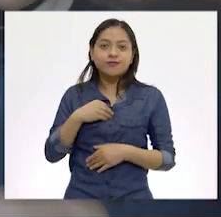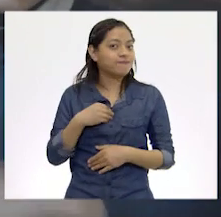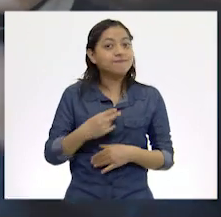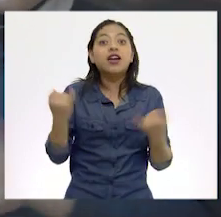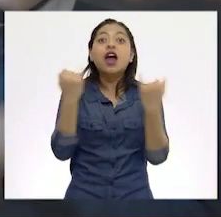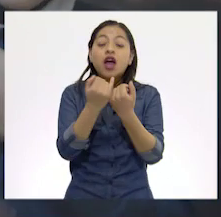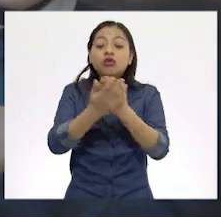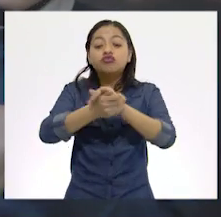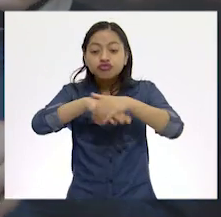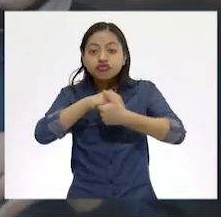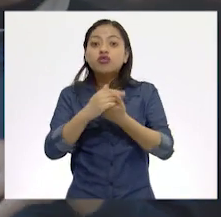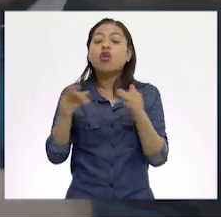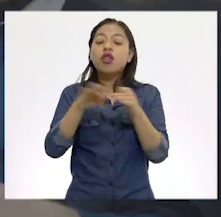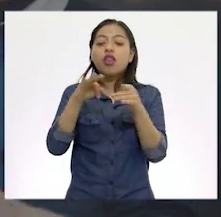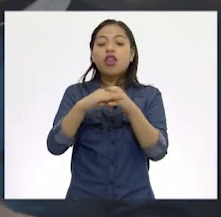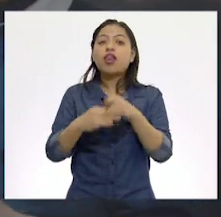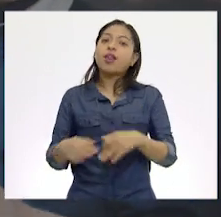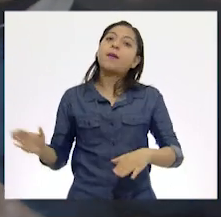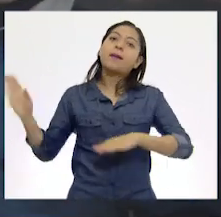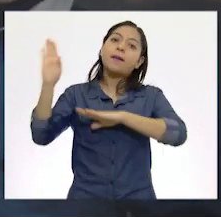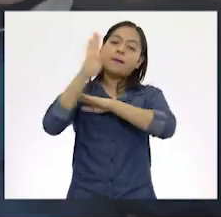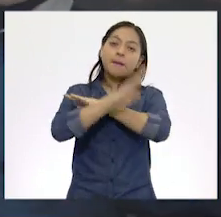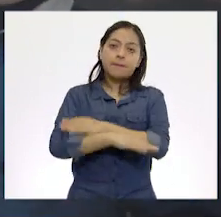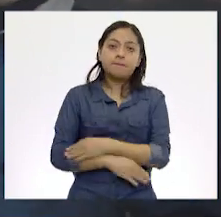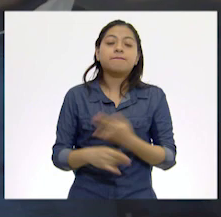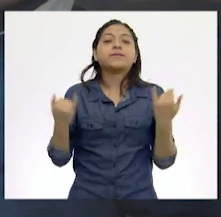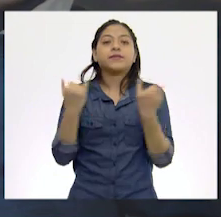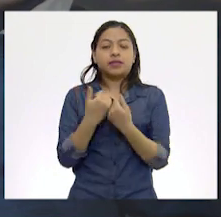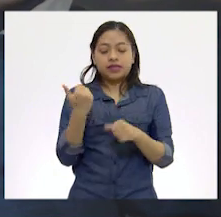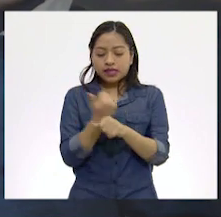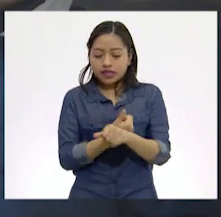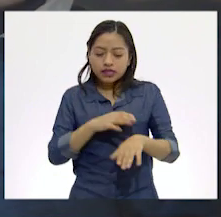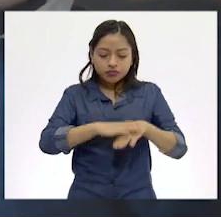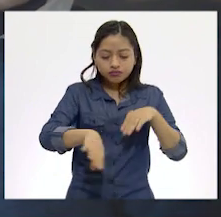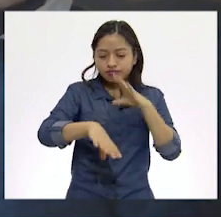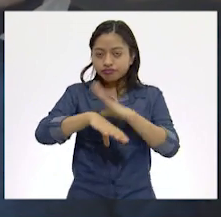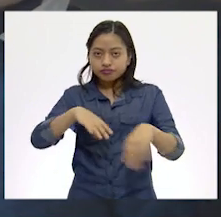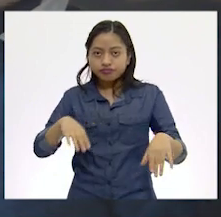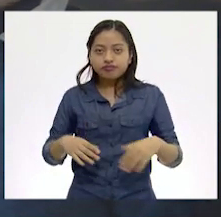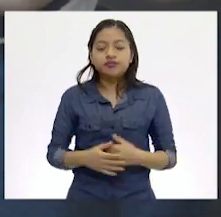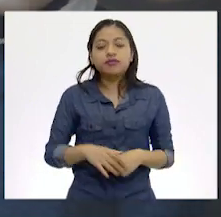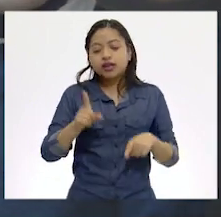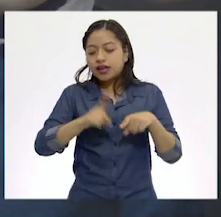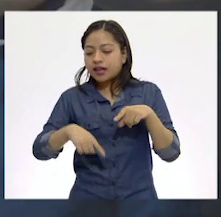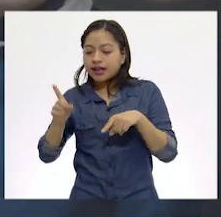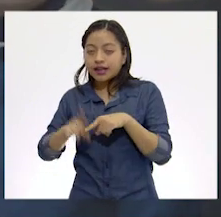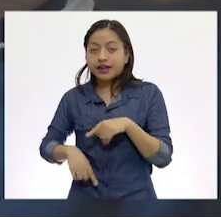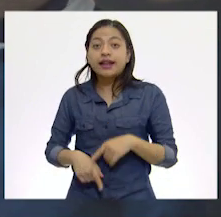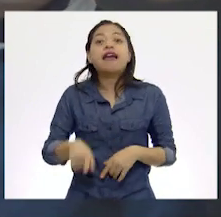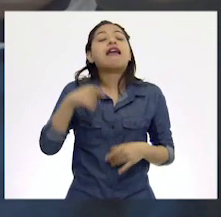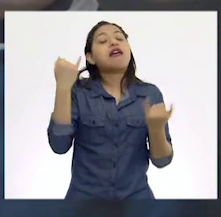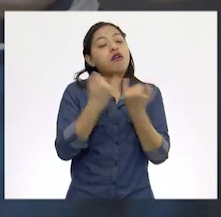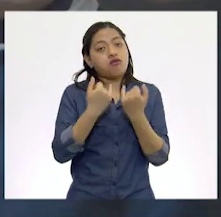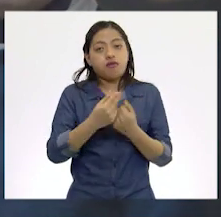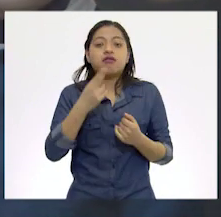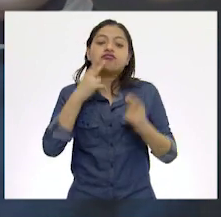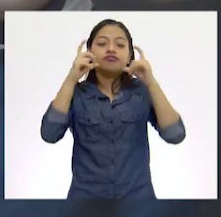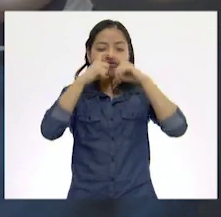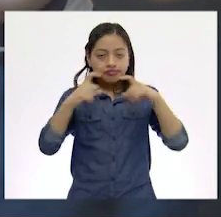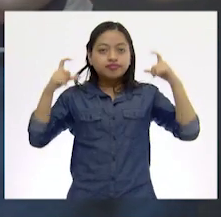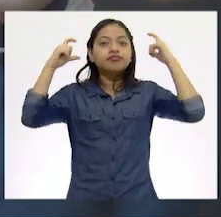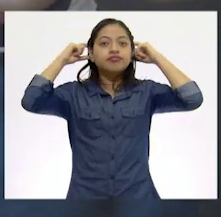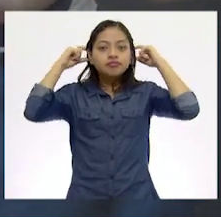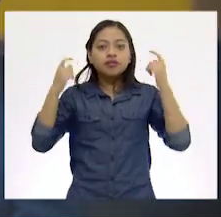las manos cada vez que llegas y quitarte los zapatos y desinfectarlos. Tienes que usar el cubrebocas